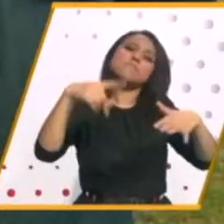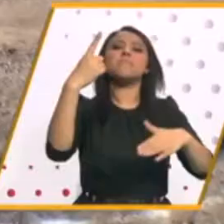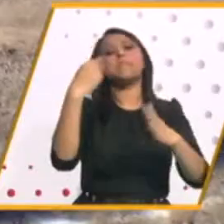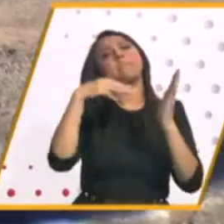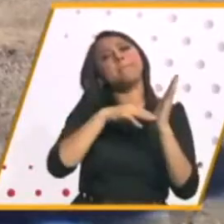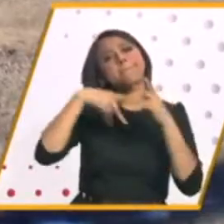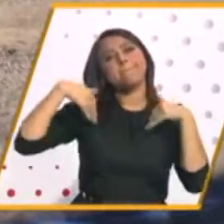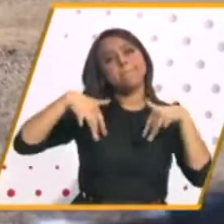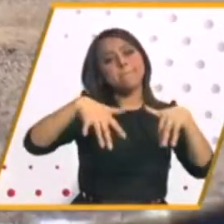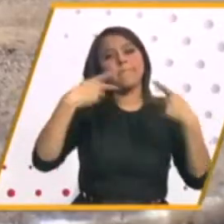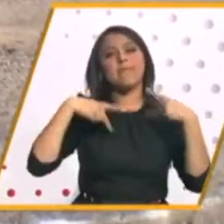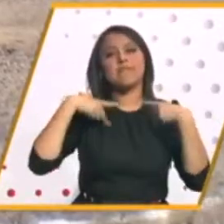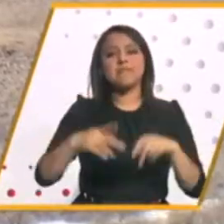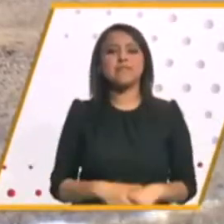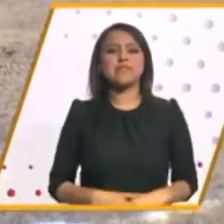1,000 personas.